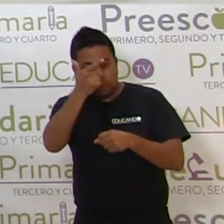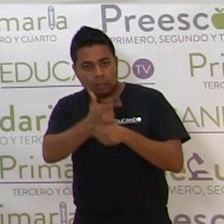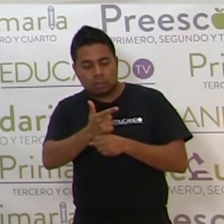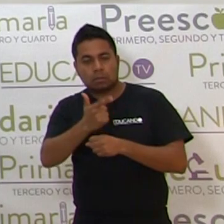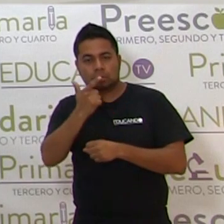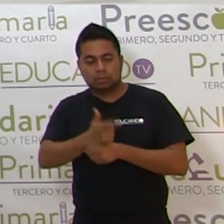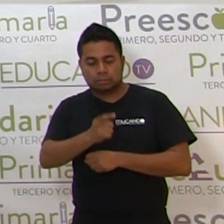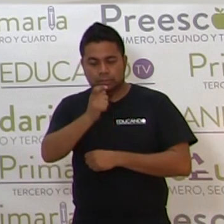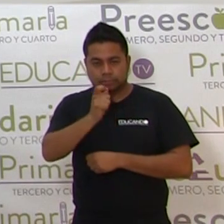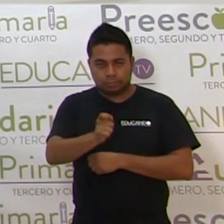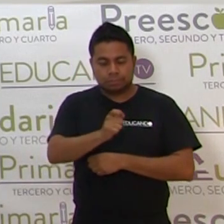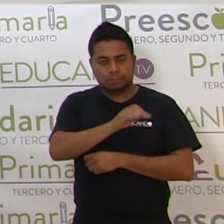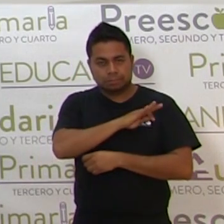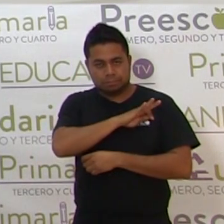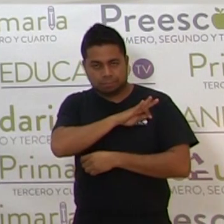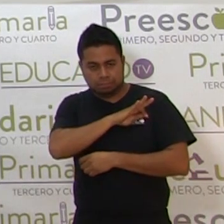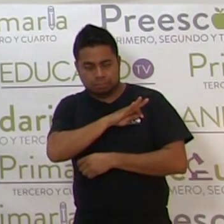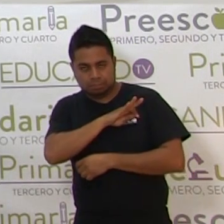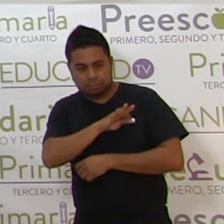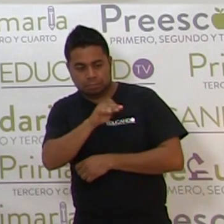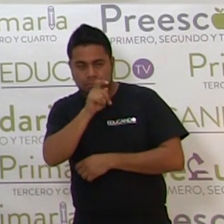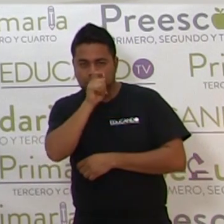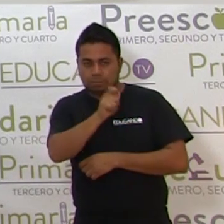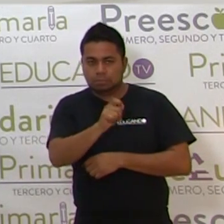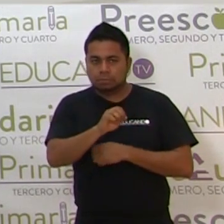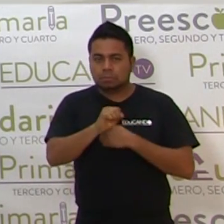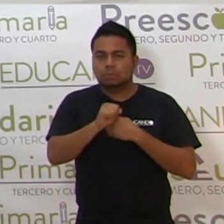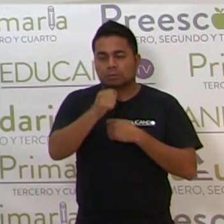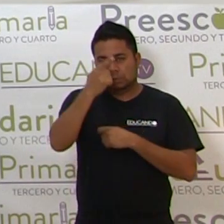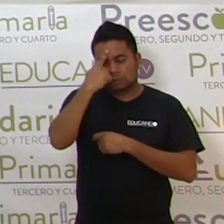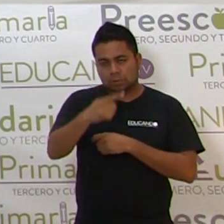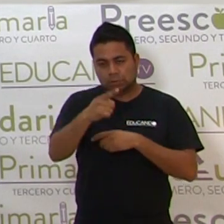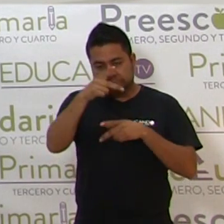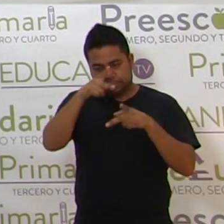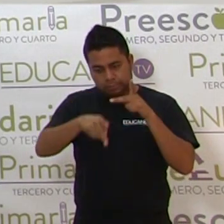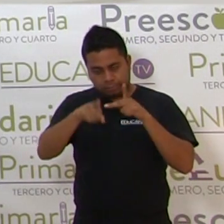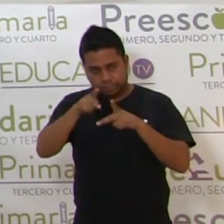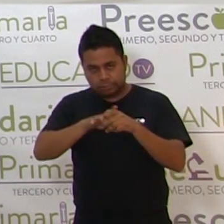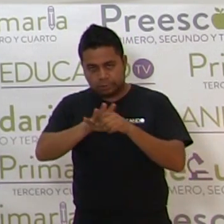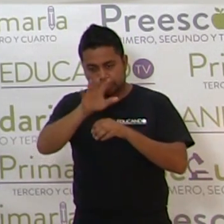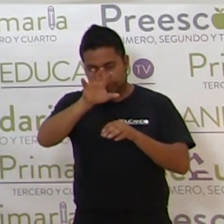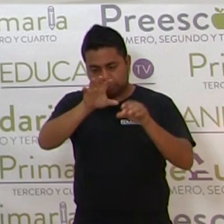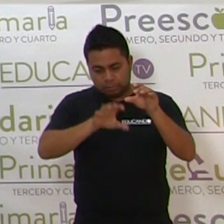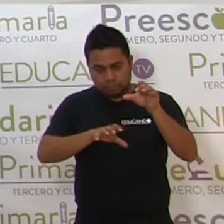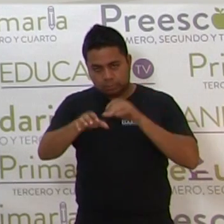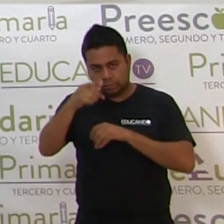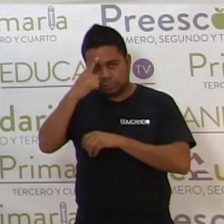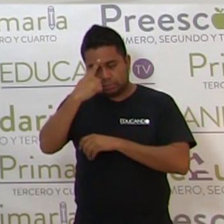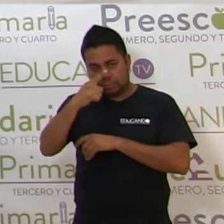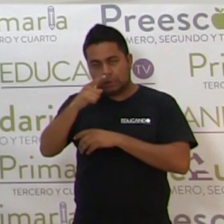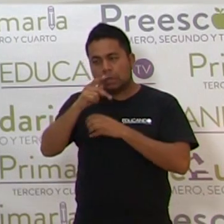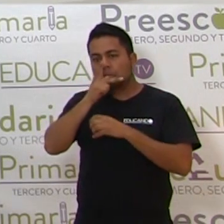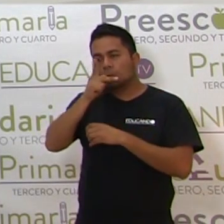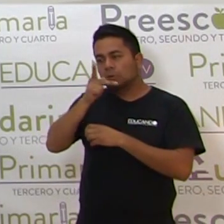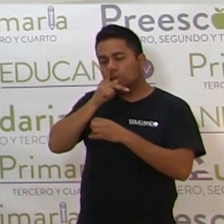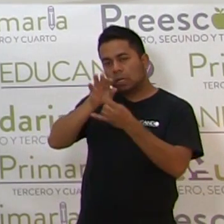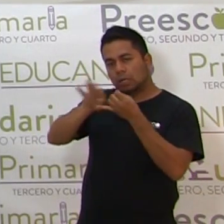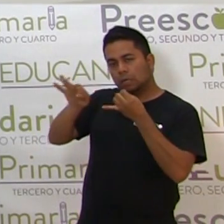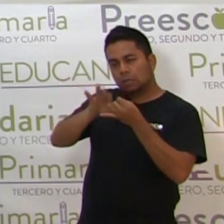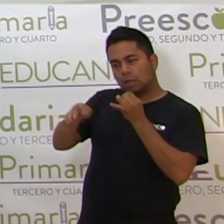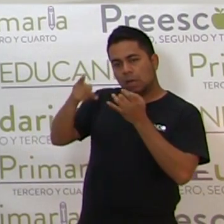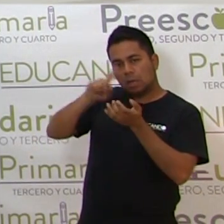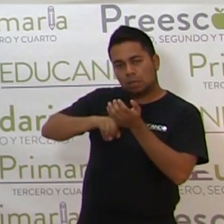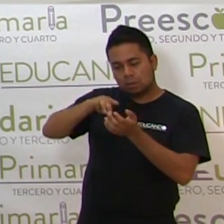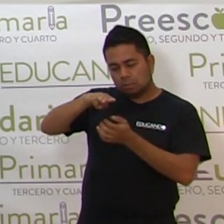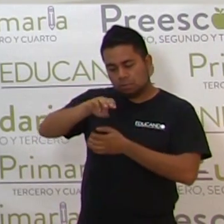permitir dirigirnos y pasar a lo que es la clasificación de últimas palabras dentro de la